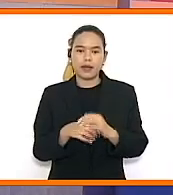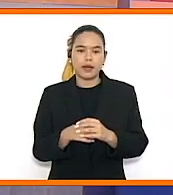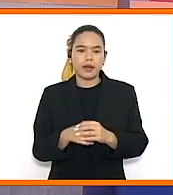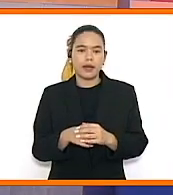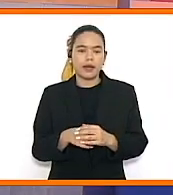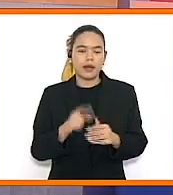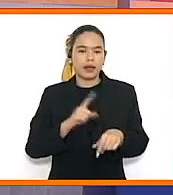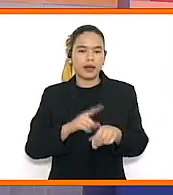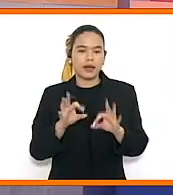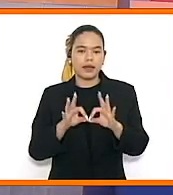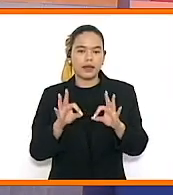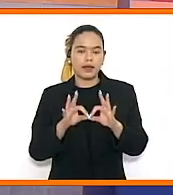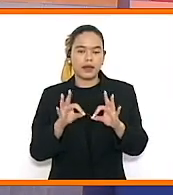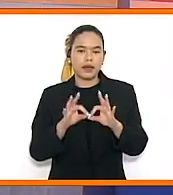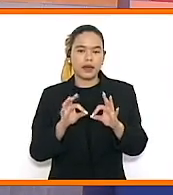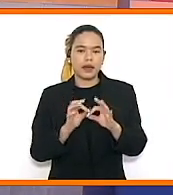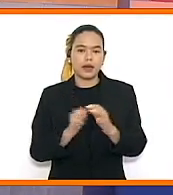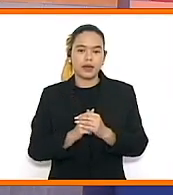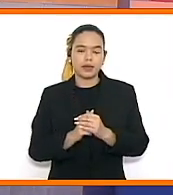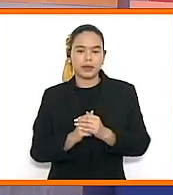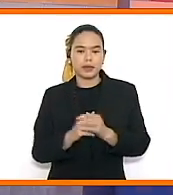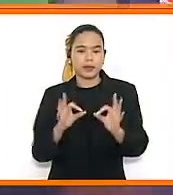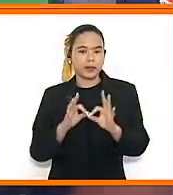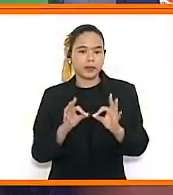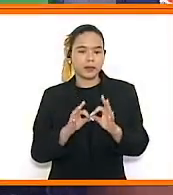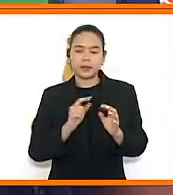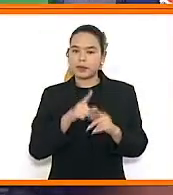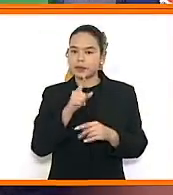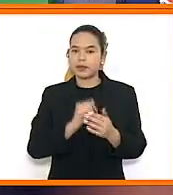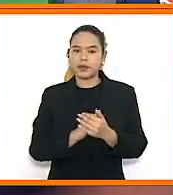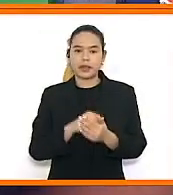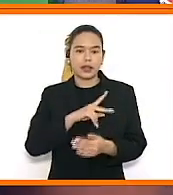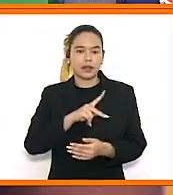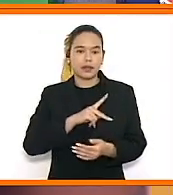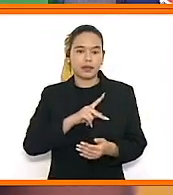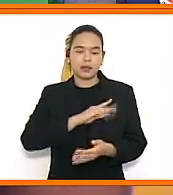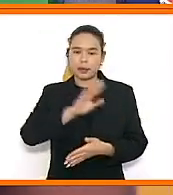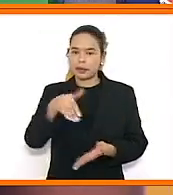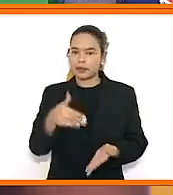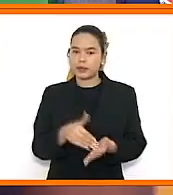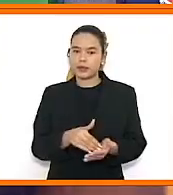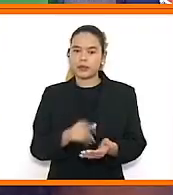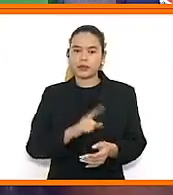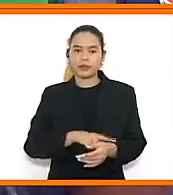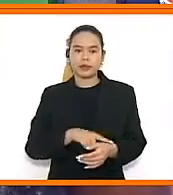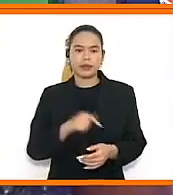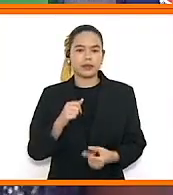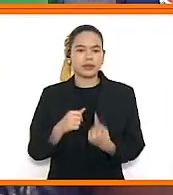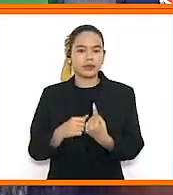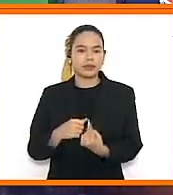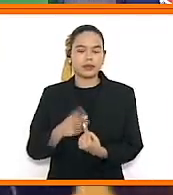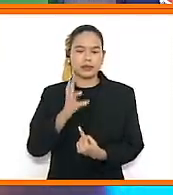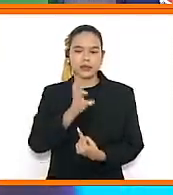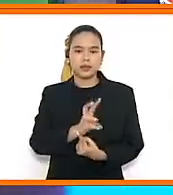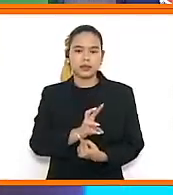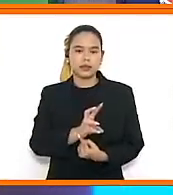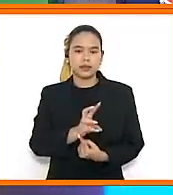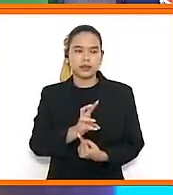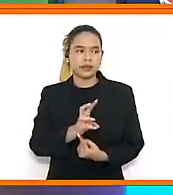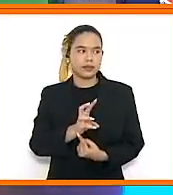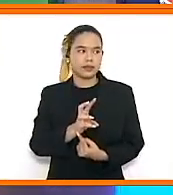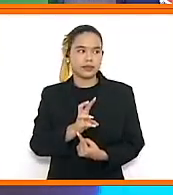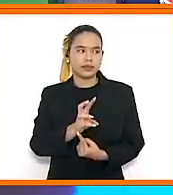Central. Jorge Pernía, atento, se viene tu primer dígito y este es el 6,